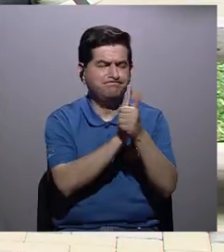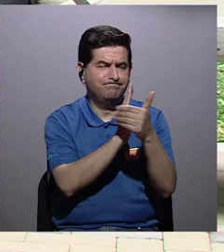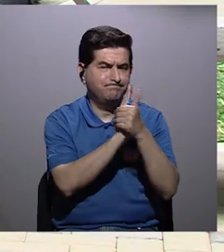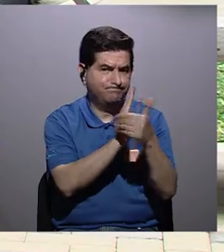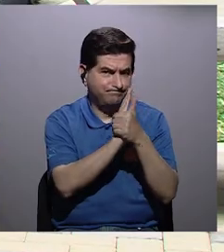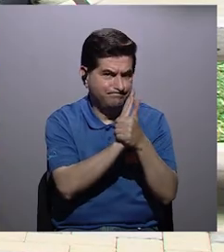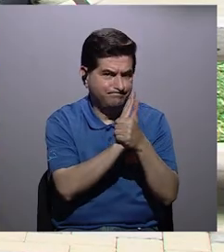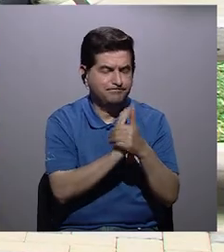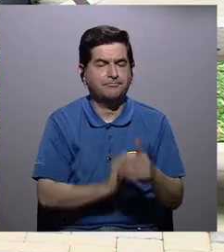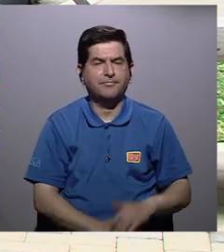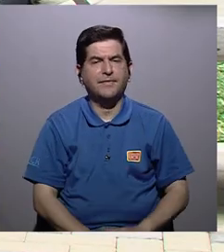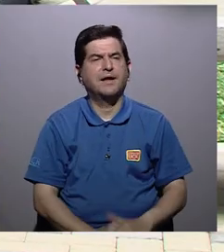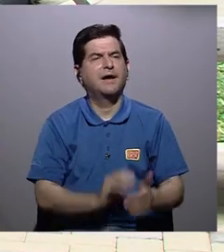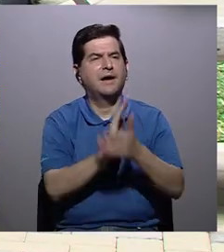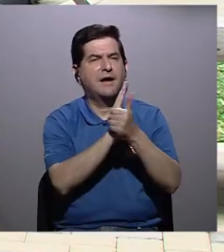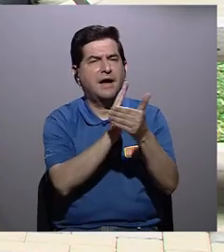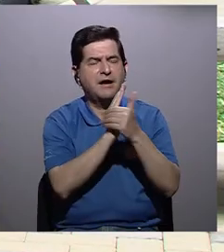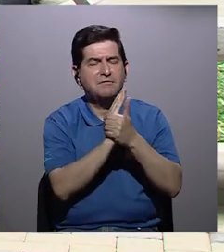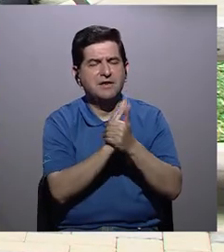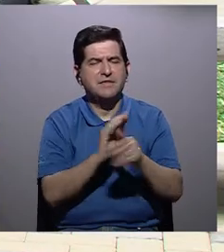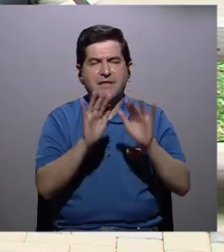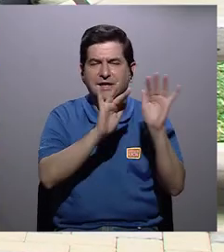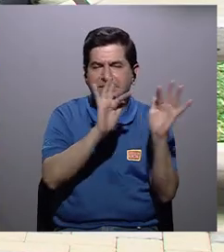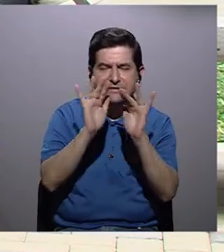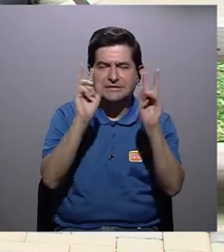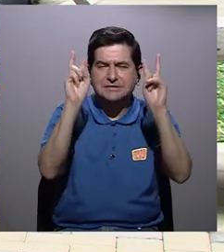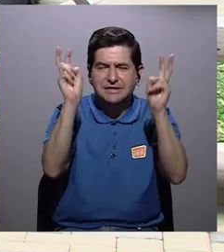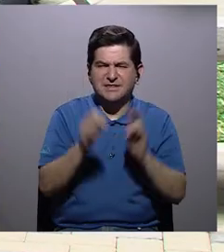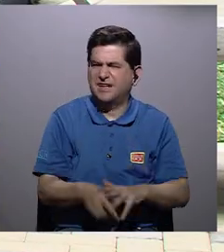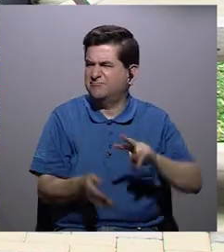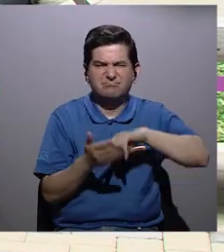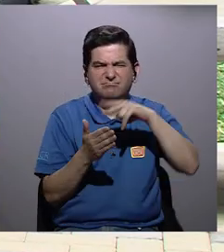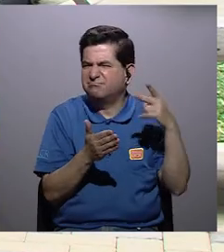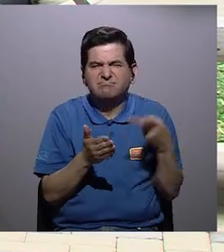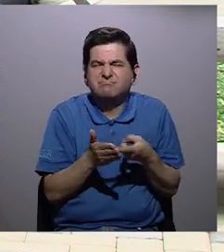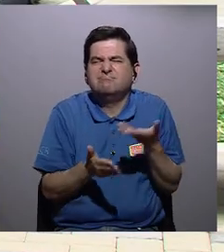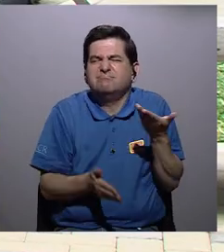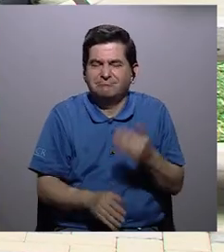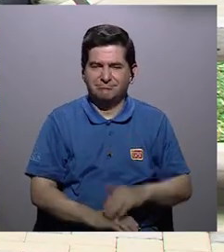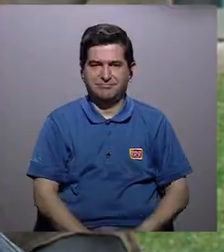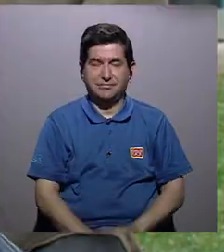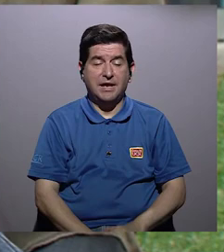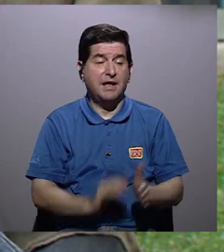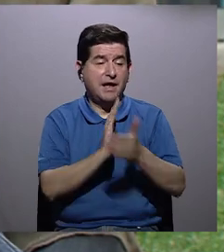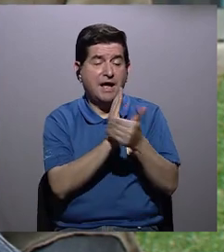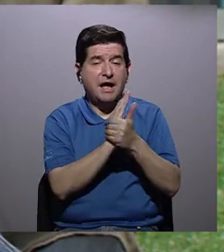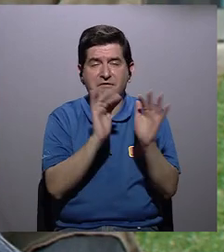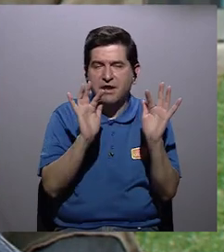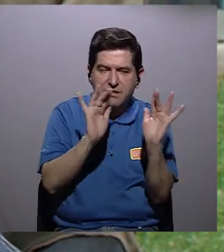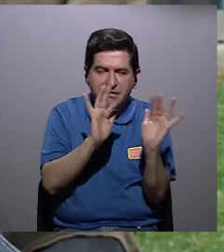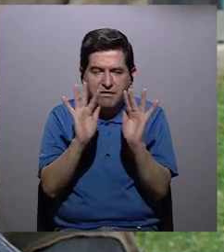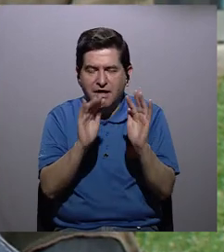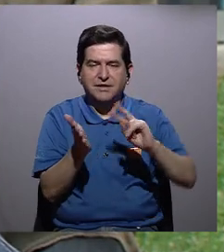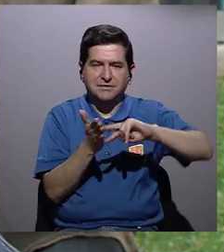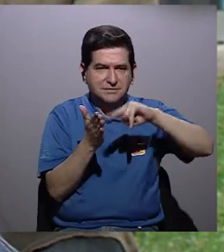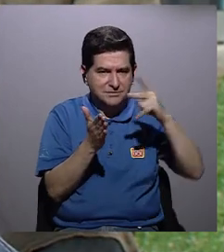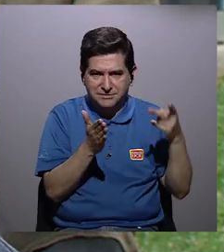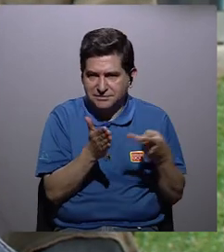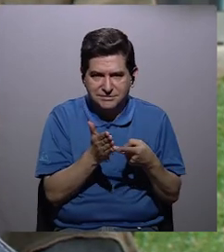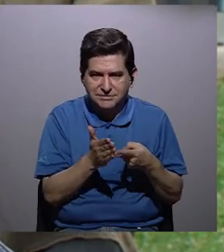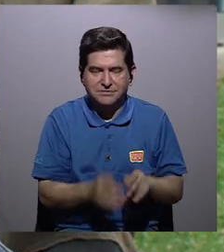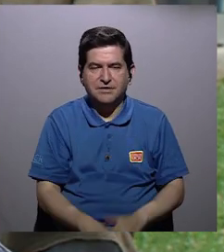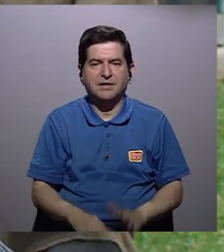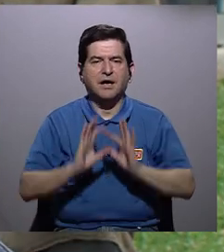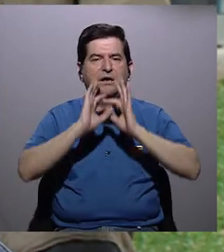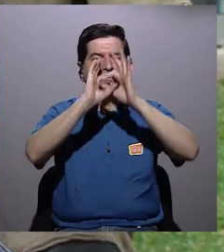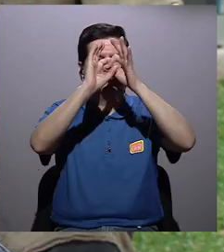habilidades, de las habilidades digitales. Uh-huh. ¿Qué podemos entender por habilidades digitales? Uh-huh. Las habilidades digitales se tratan o